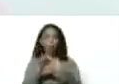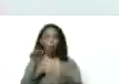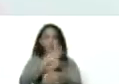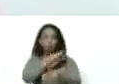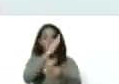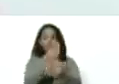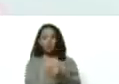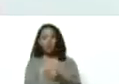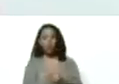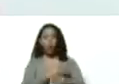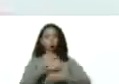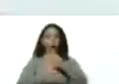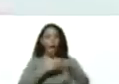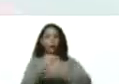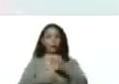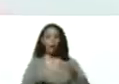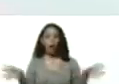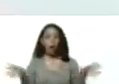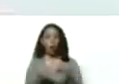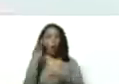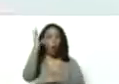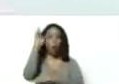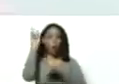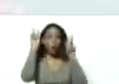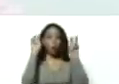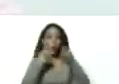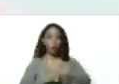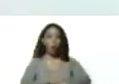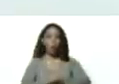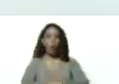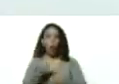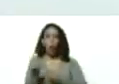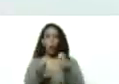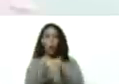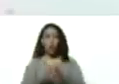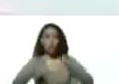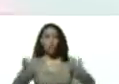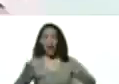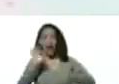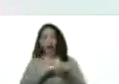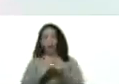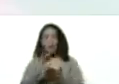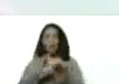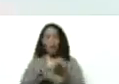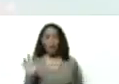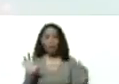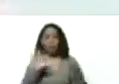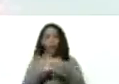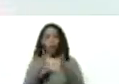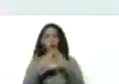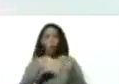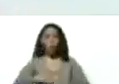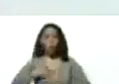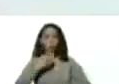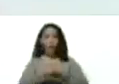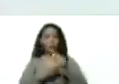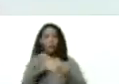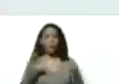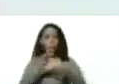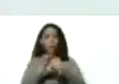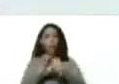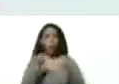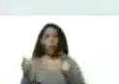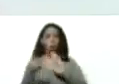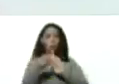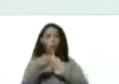fortalecimiento y consolidación del Congreso de la nueva época como gran estrategia de unir todo lo que pueda ser unido contra